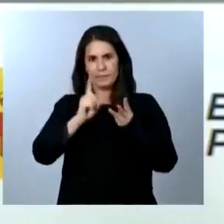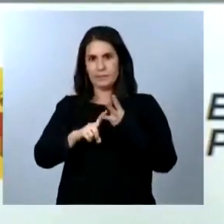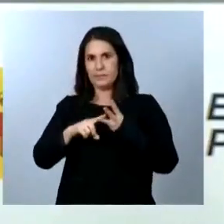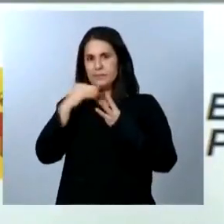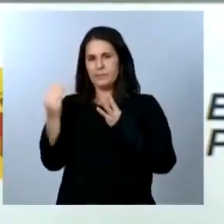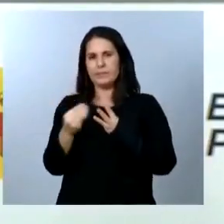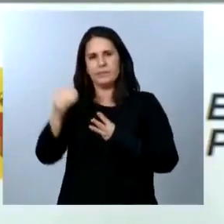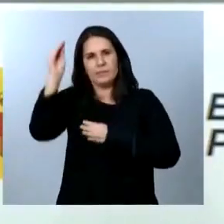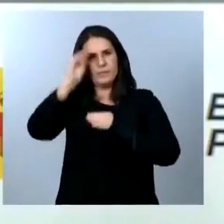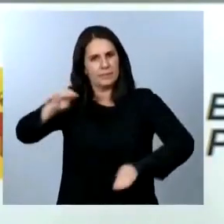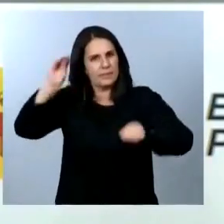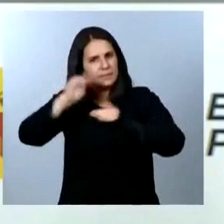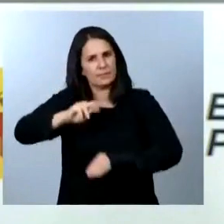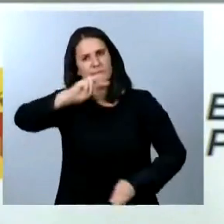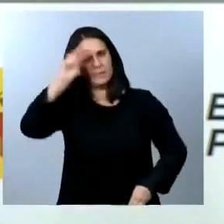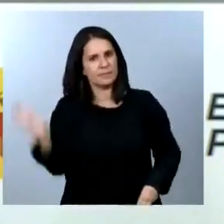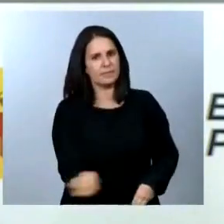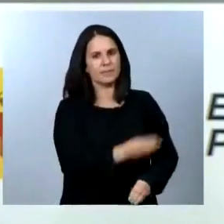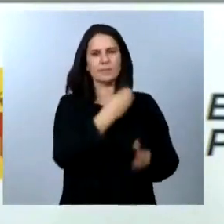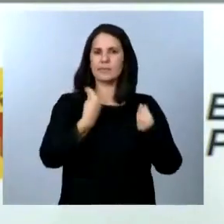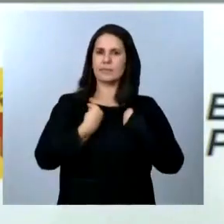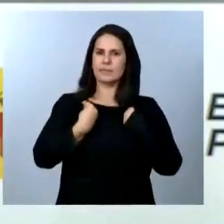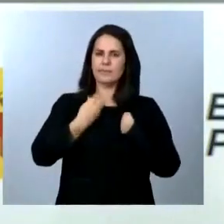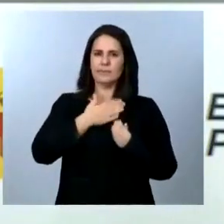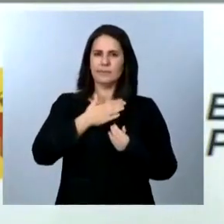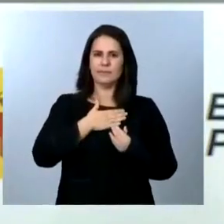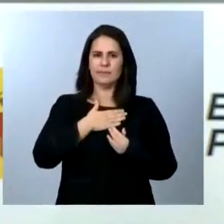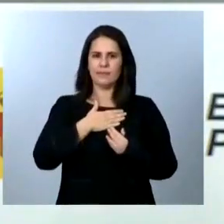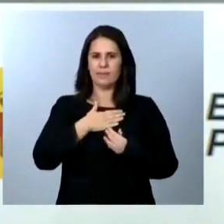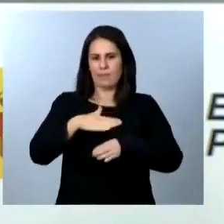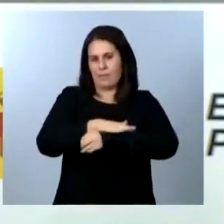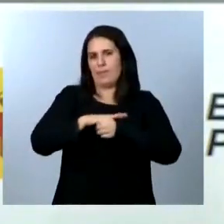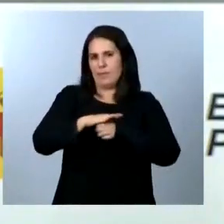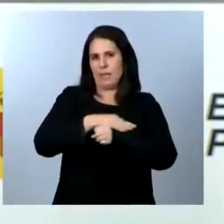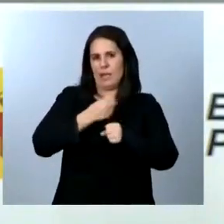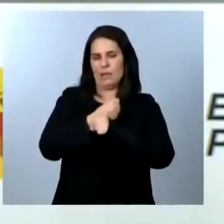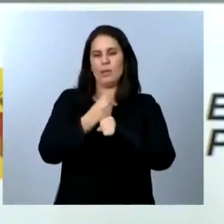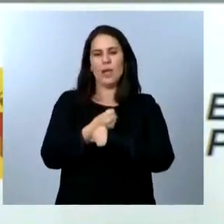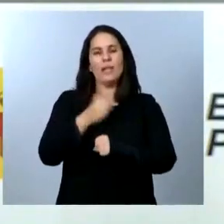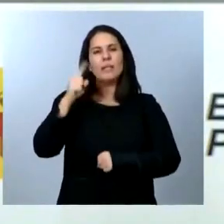vida de nuestro ámbito laboral y una apuesta decidida por